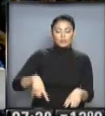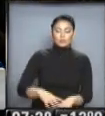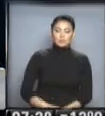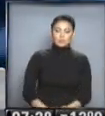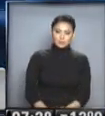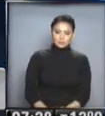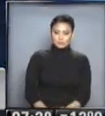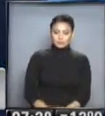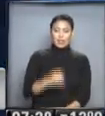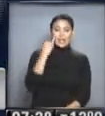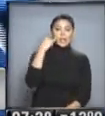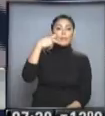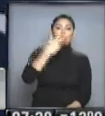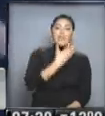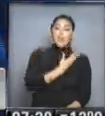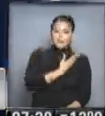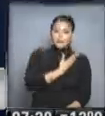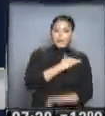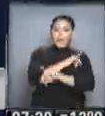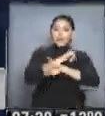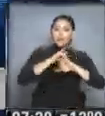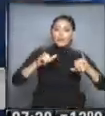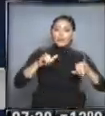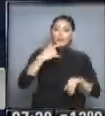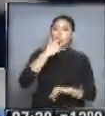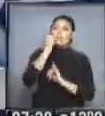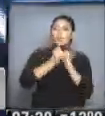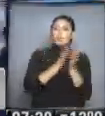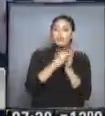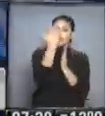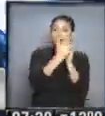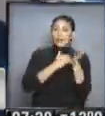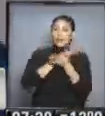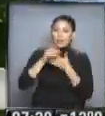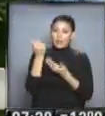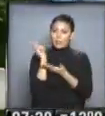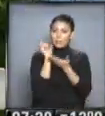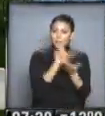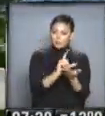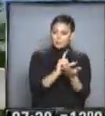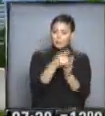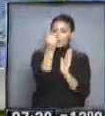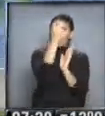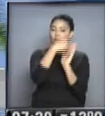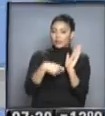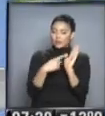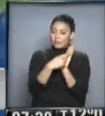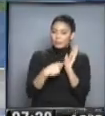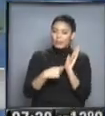convencionales. YPF emitió un comunicado informando este nuevo régimen de inversiones con la firma de